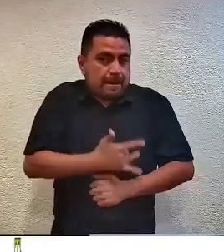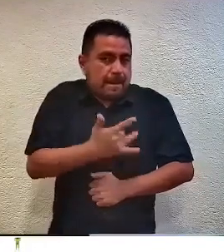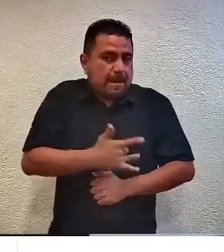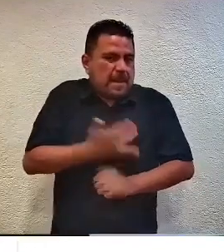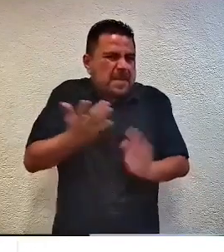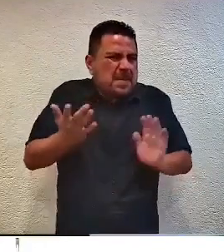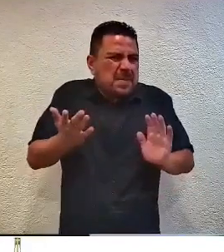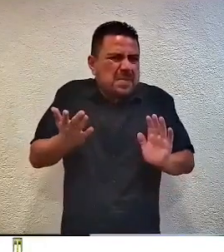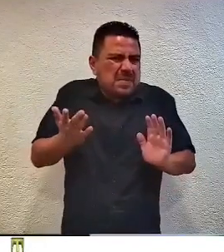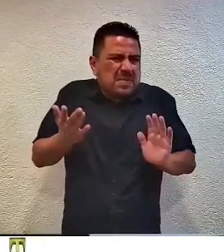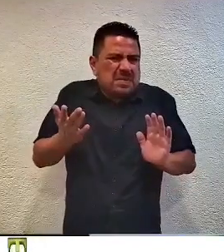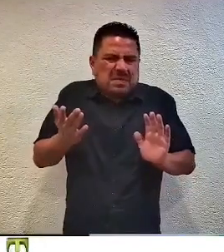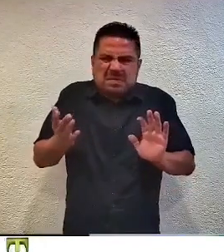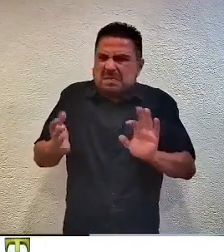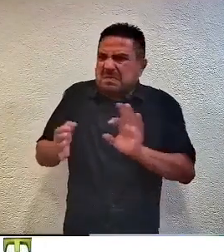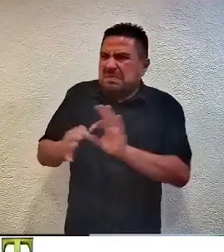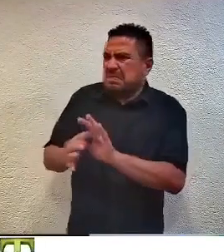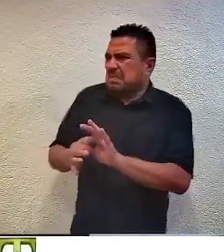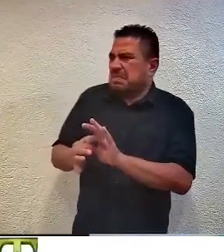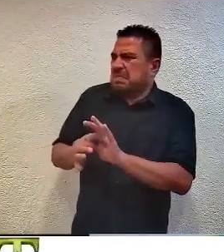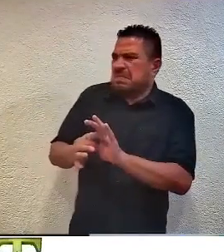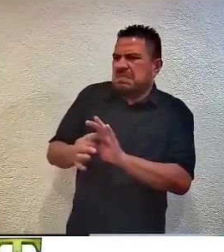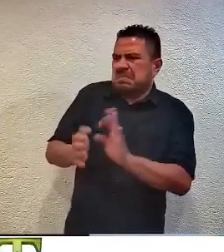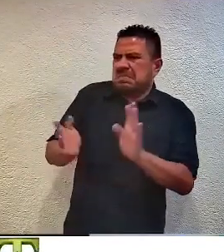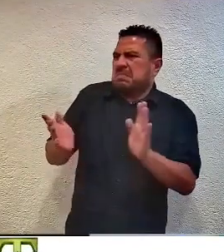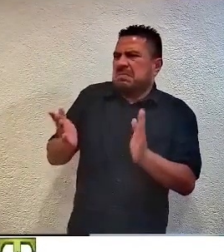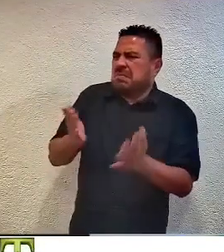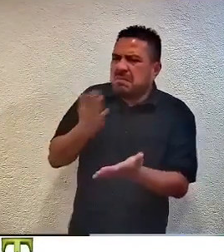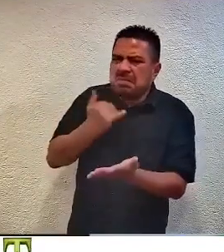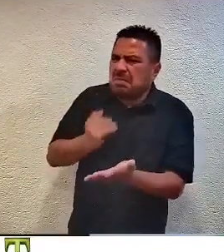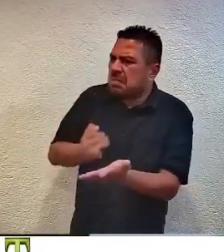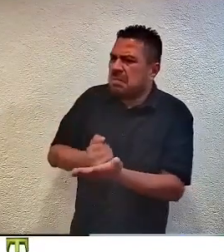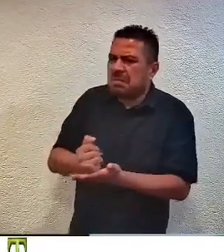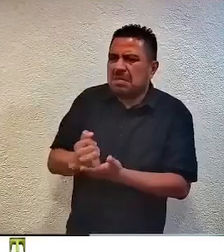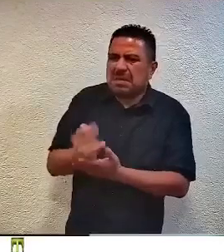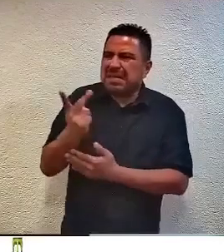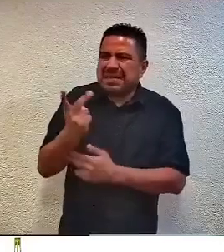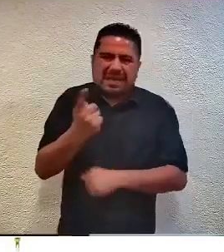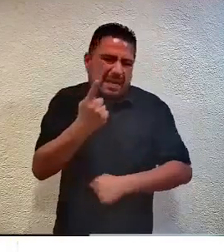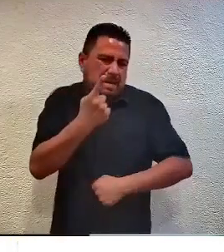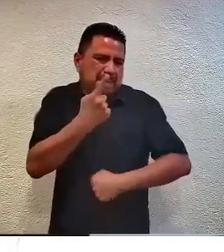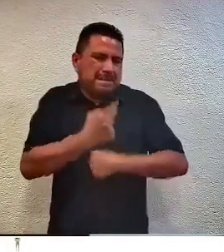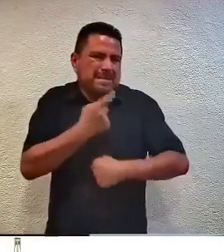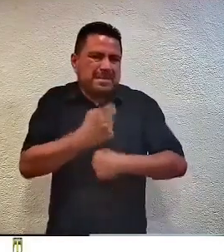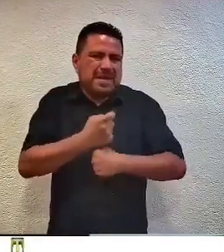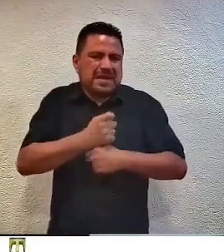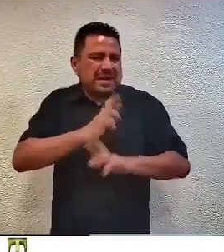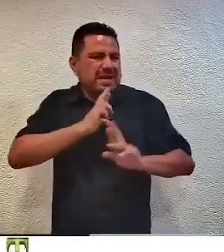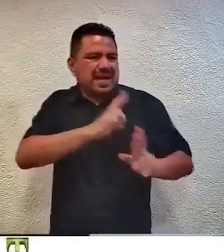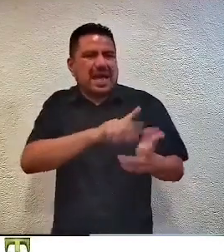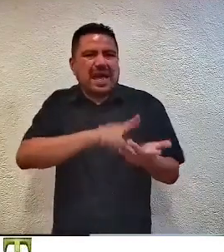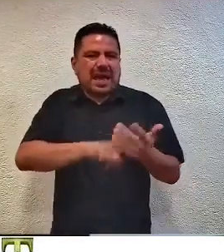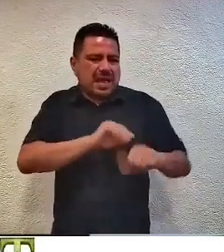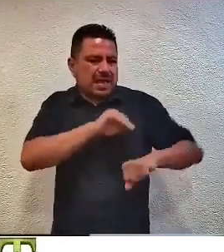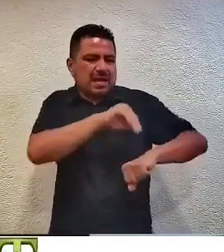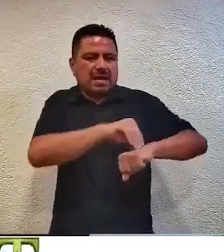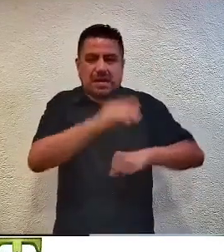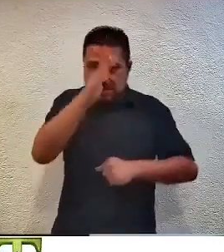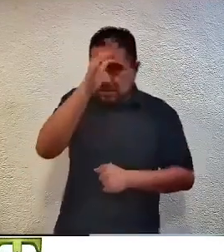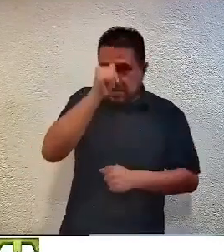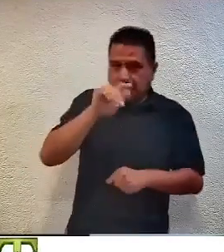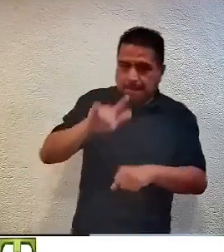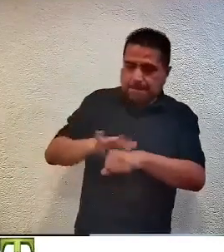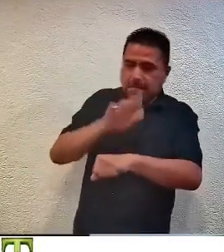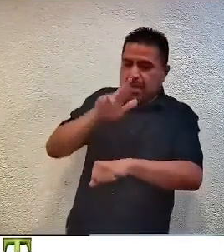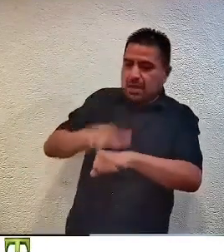poco incongruente con la determinación tomada en una primera resolución que hemos aprobado por